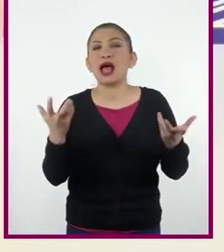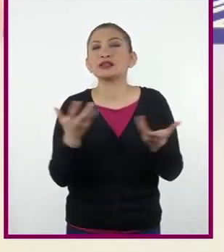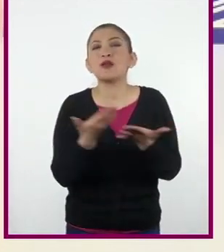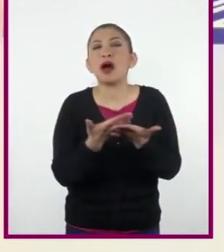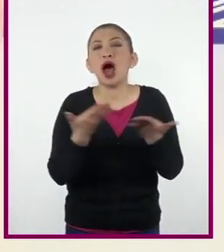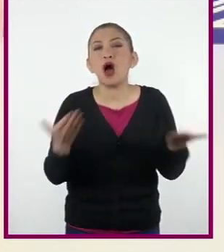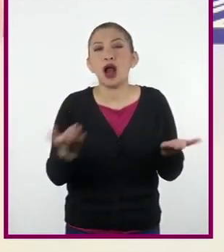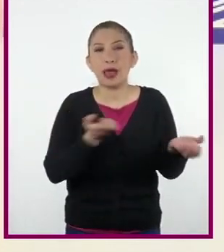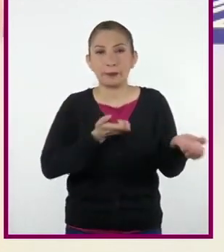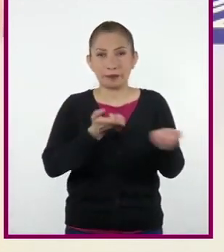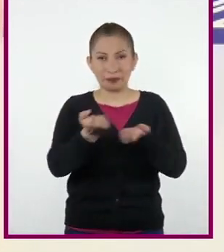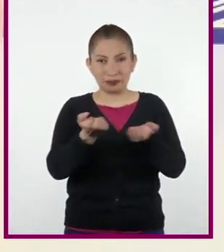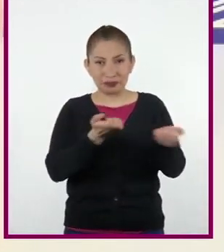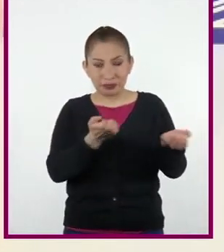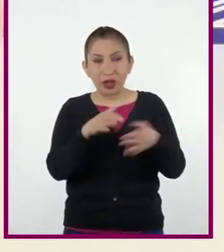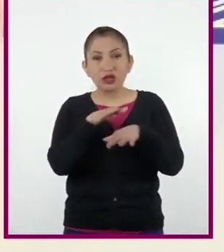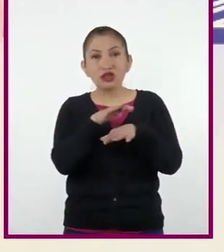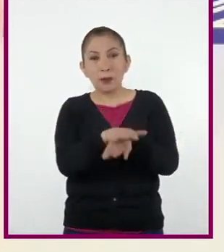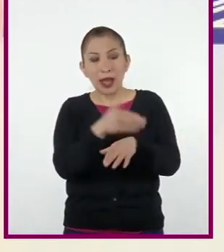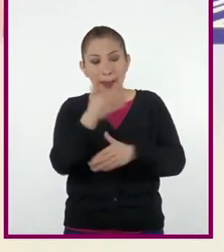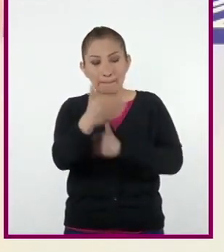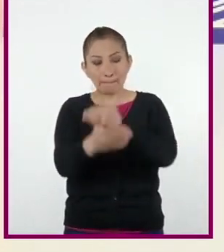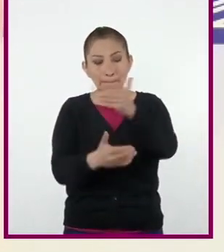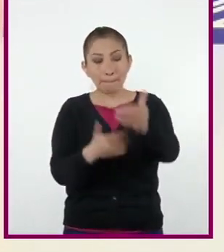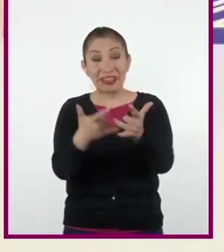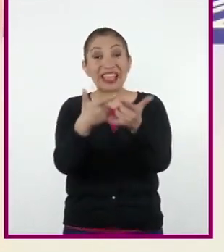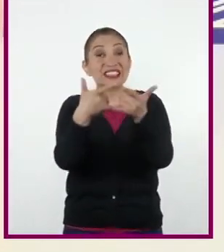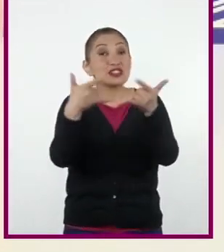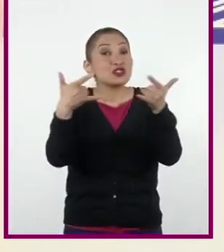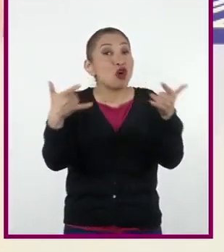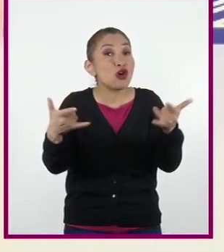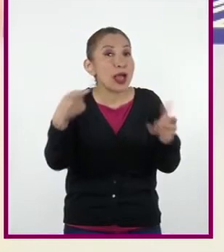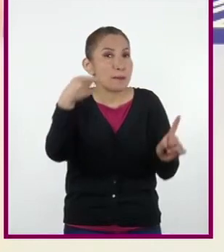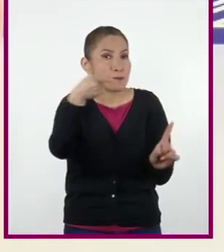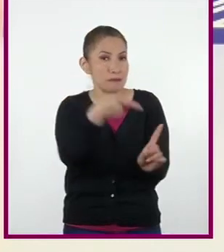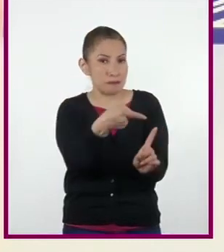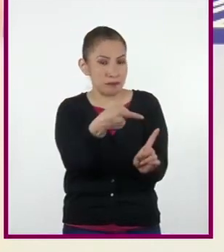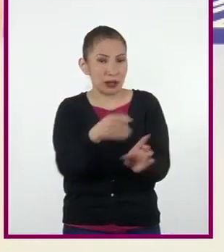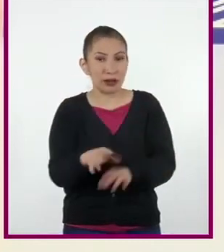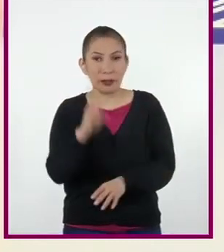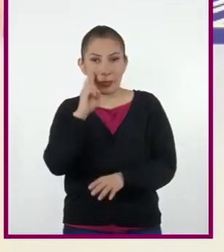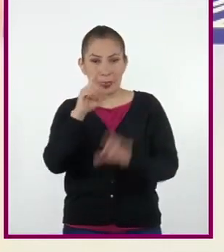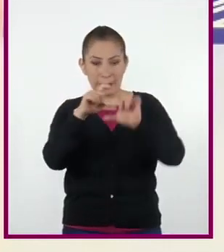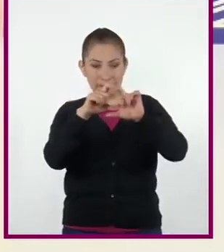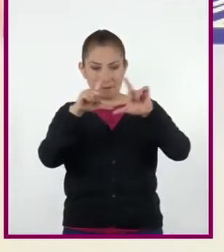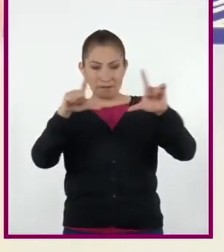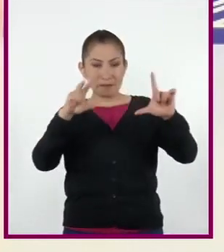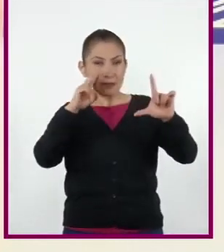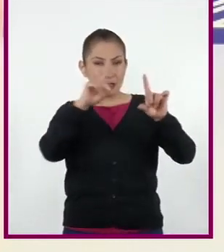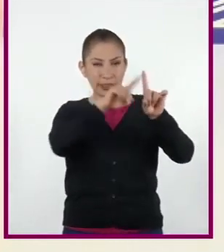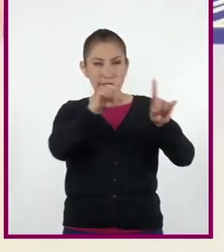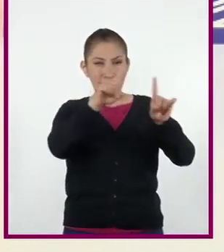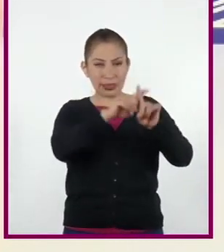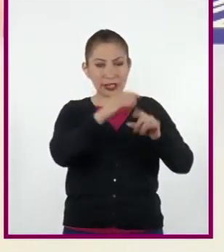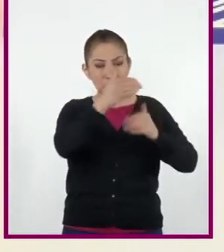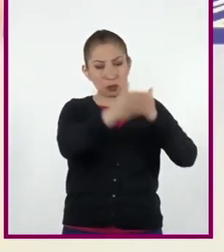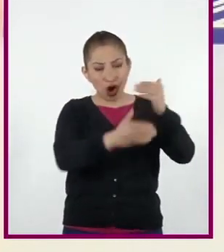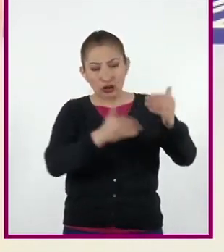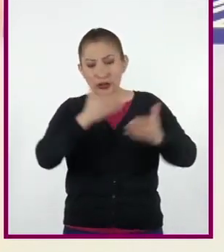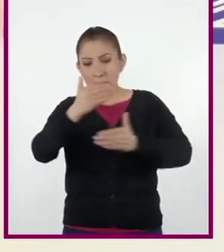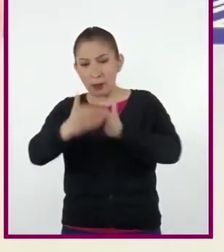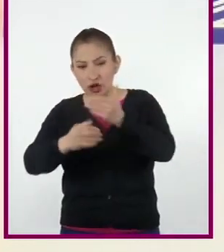Realicemos ahora un ejercicio sobre los procesos históricos. En la pantalla observarán diversos